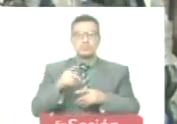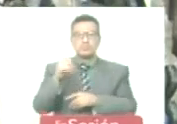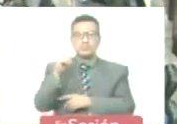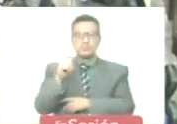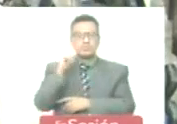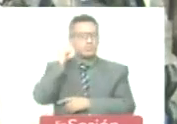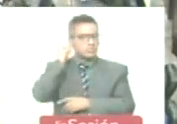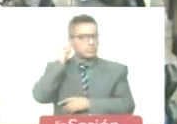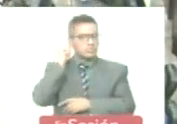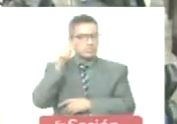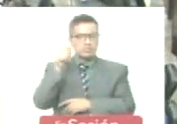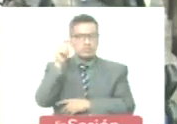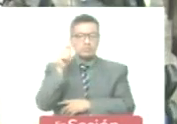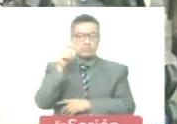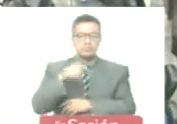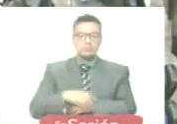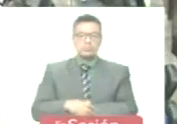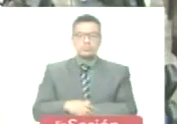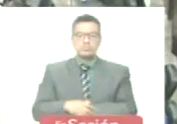diputada